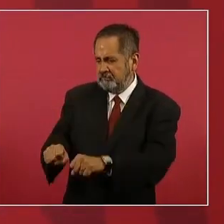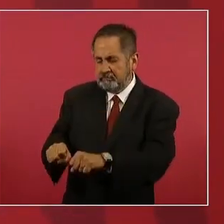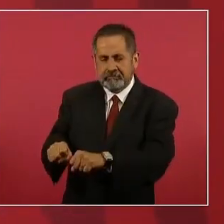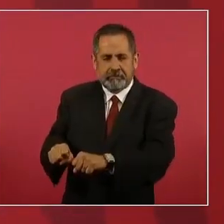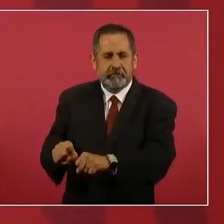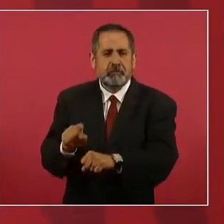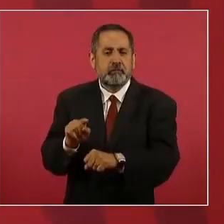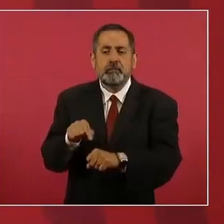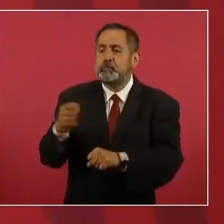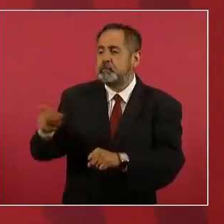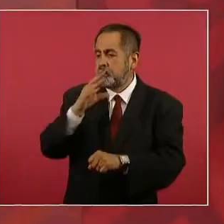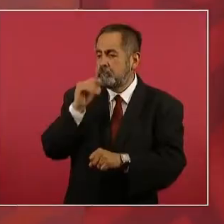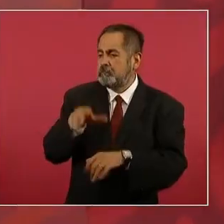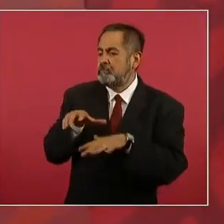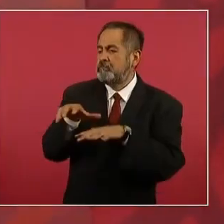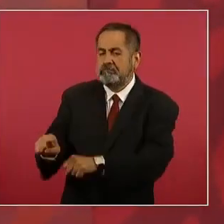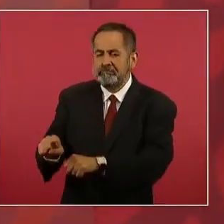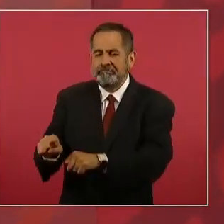Cuba